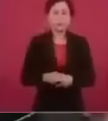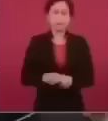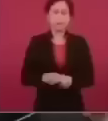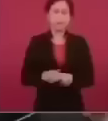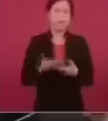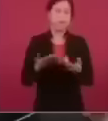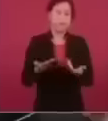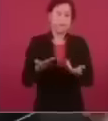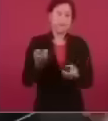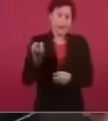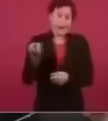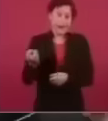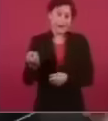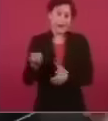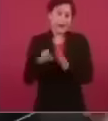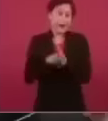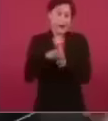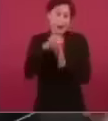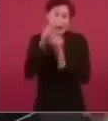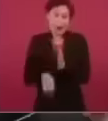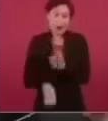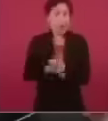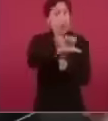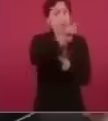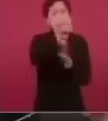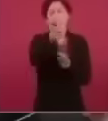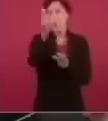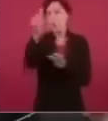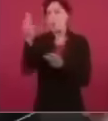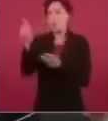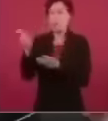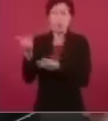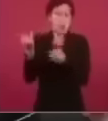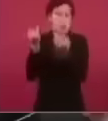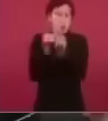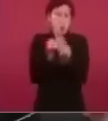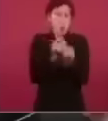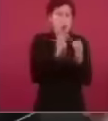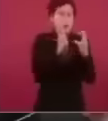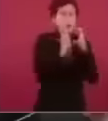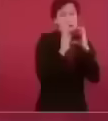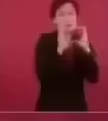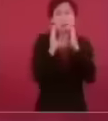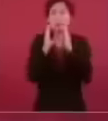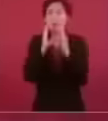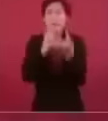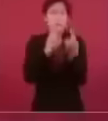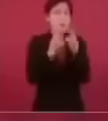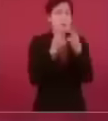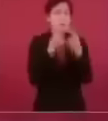así en todos los casos. No tenemos un solo problema